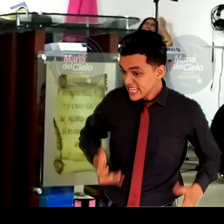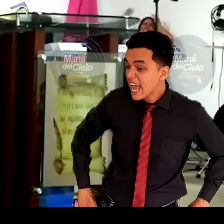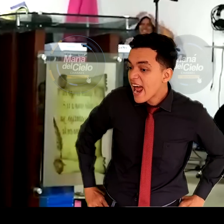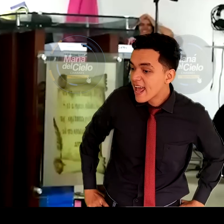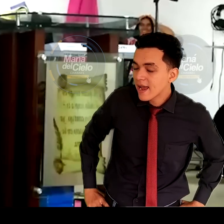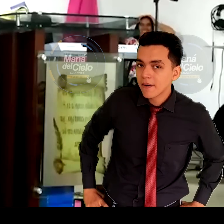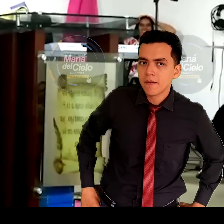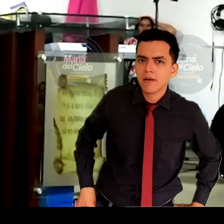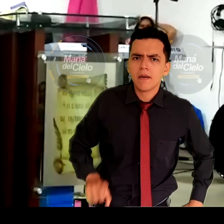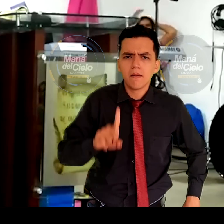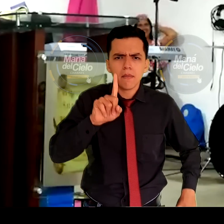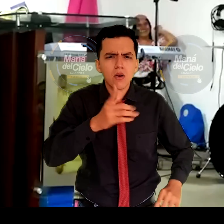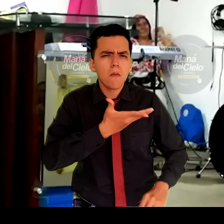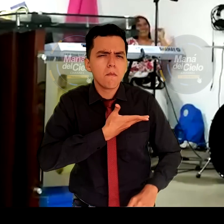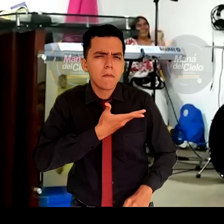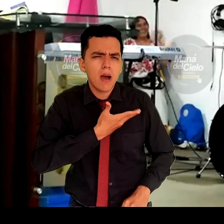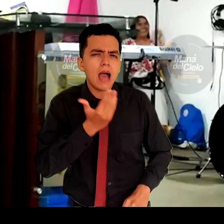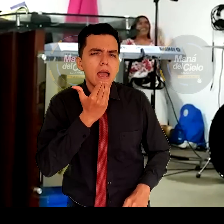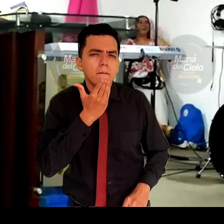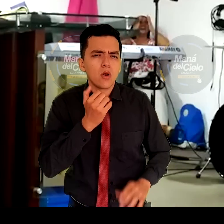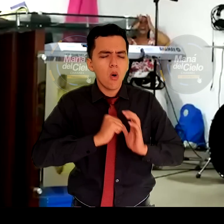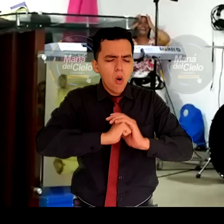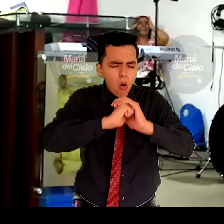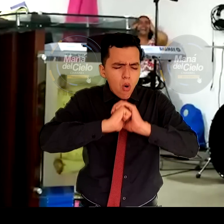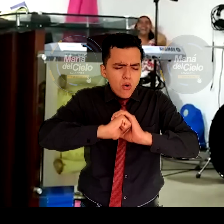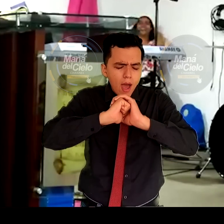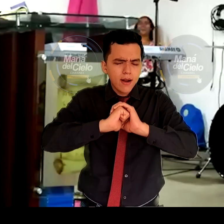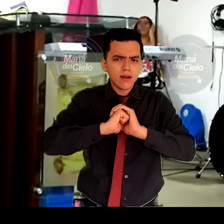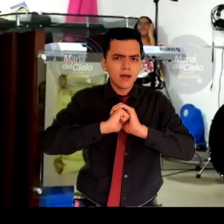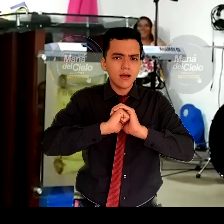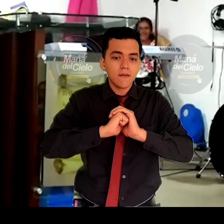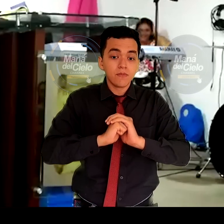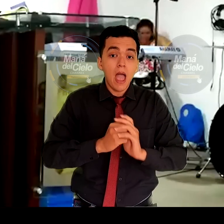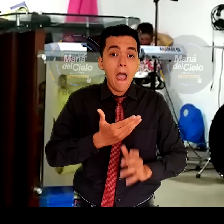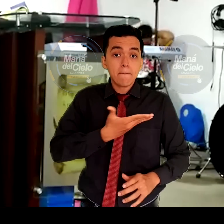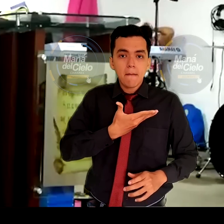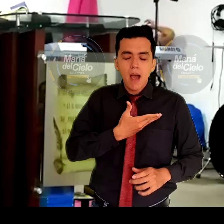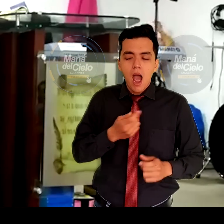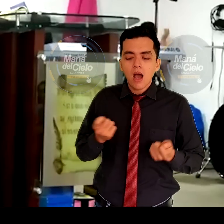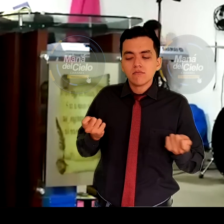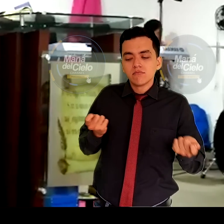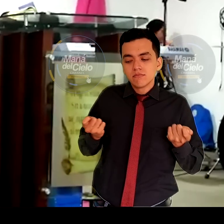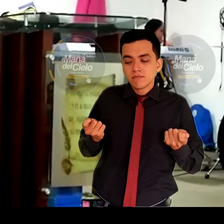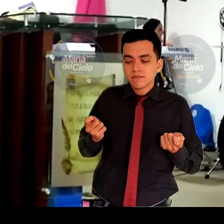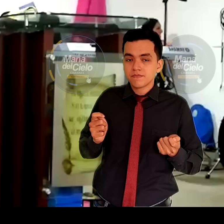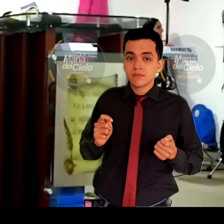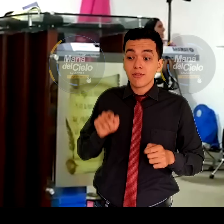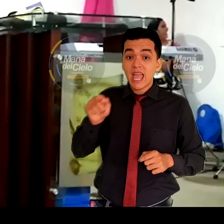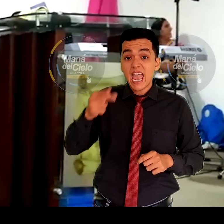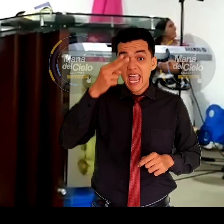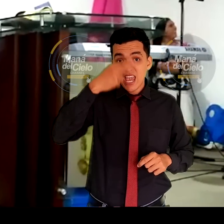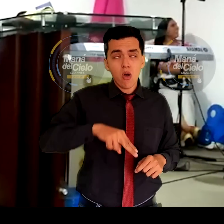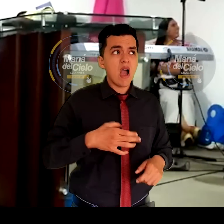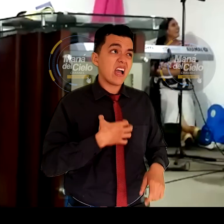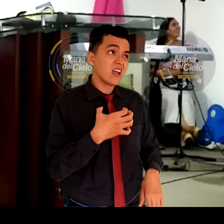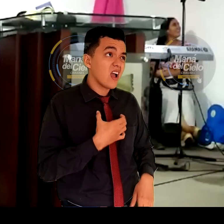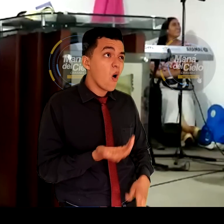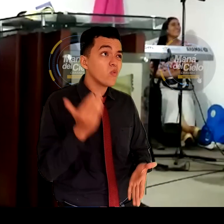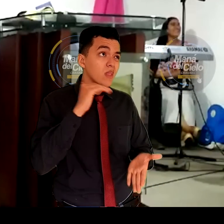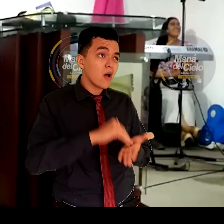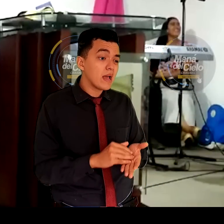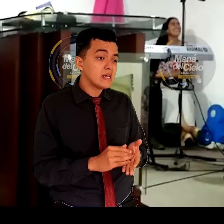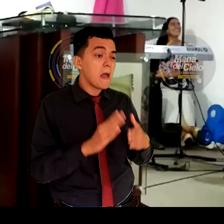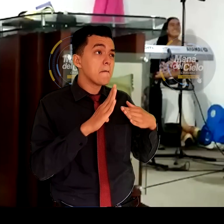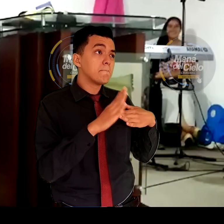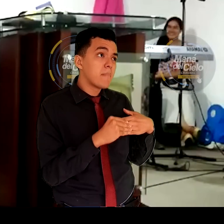Pero la mamá, ¿qué hora? Cuando ella sale del cuarto y le sirve el agua panelita con pan al niño. Mamita, otra vez